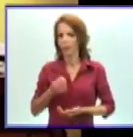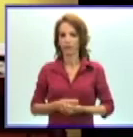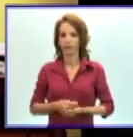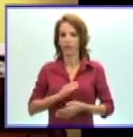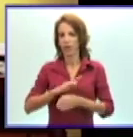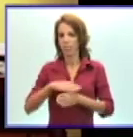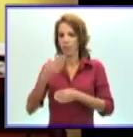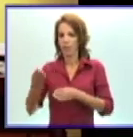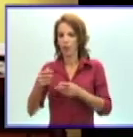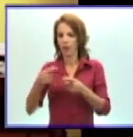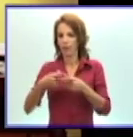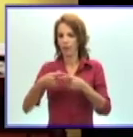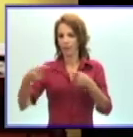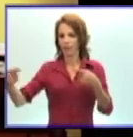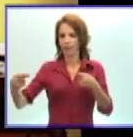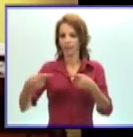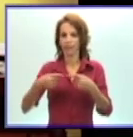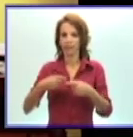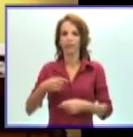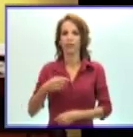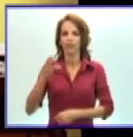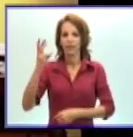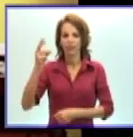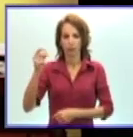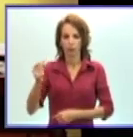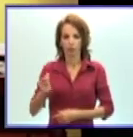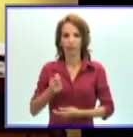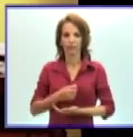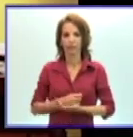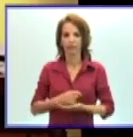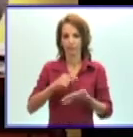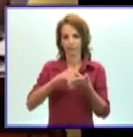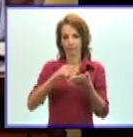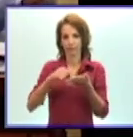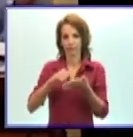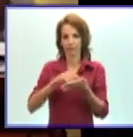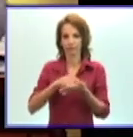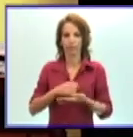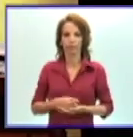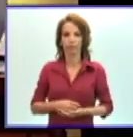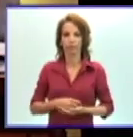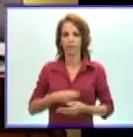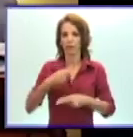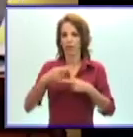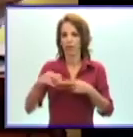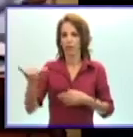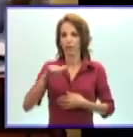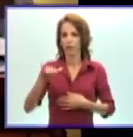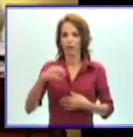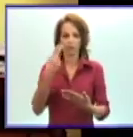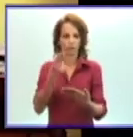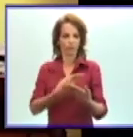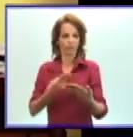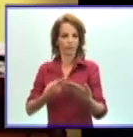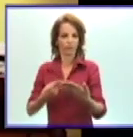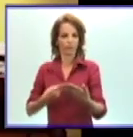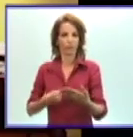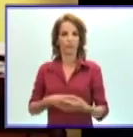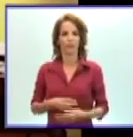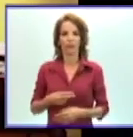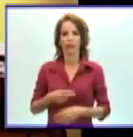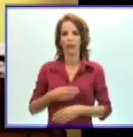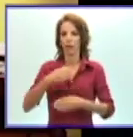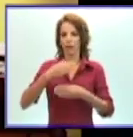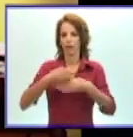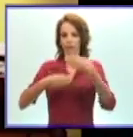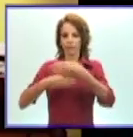realizar cálculos. También tuvieron que hacer dibujos, para hacer, bueno, la arquitectura de lo que se iba